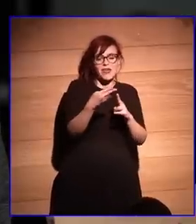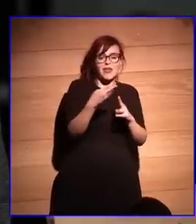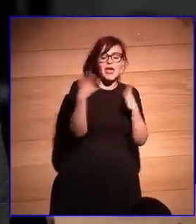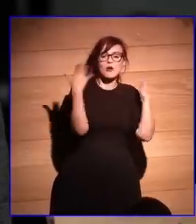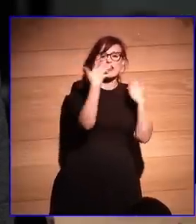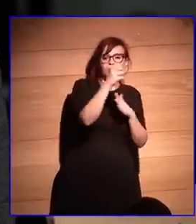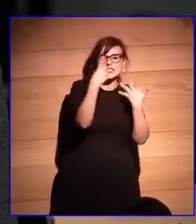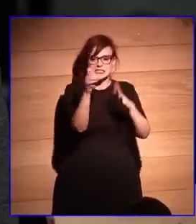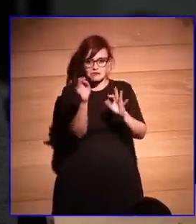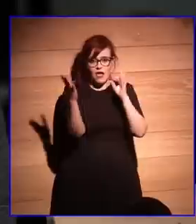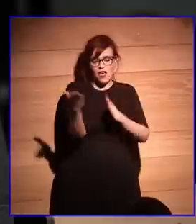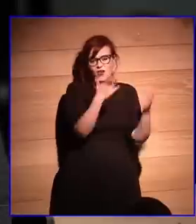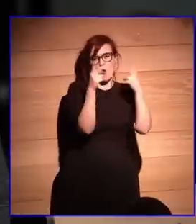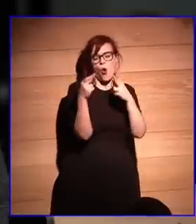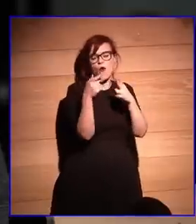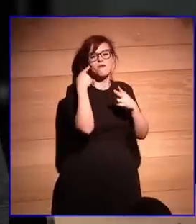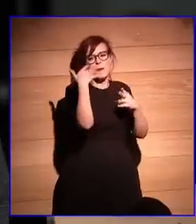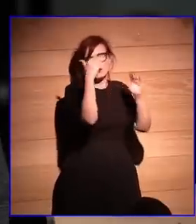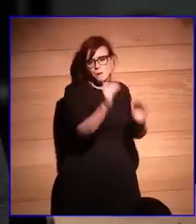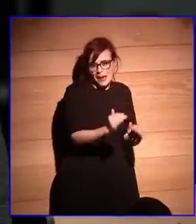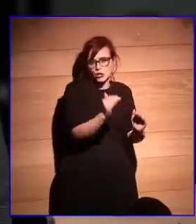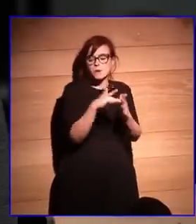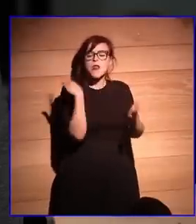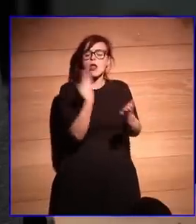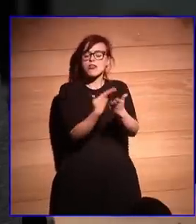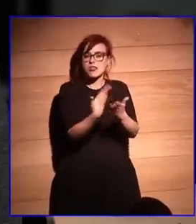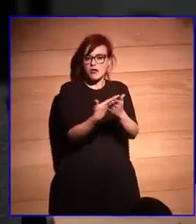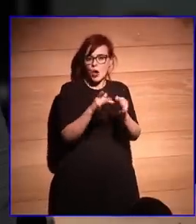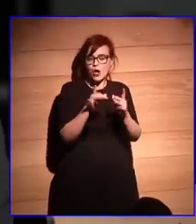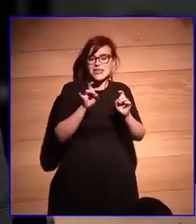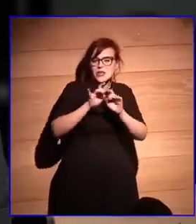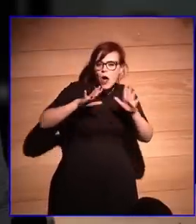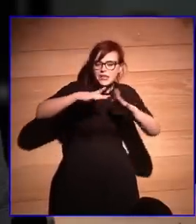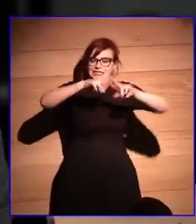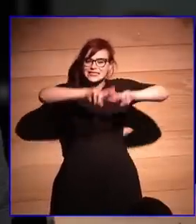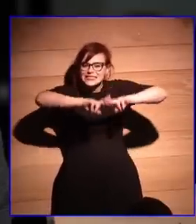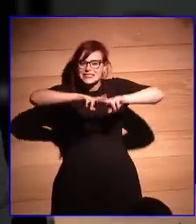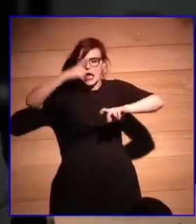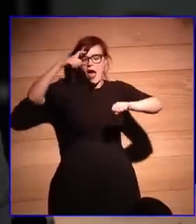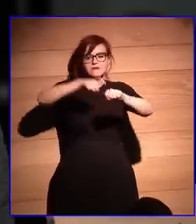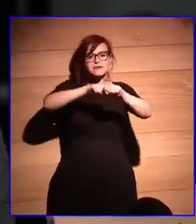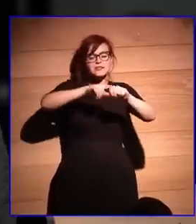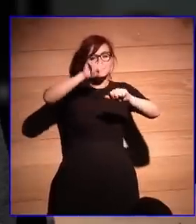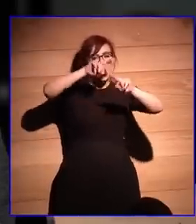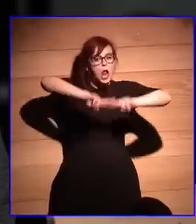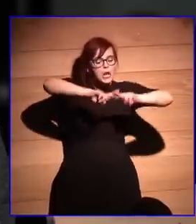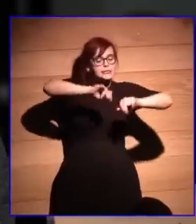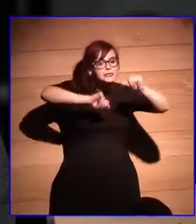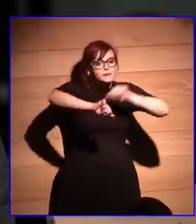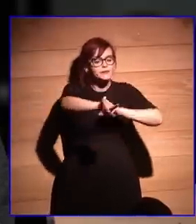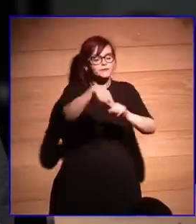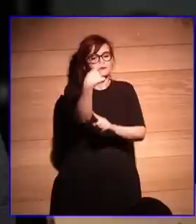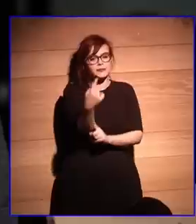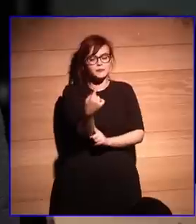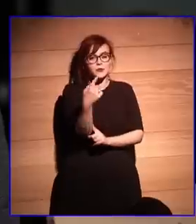60, representan de forma alegórica determinadas cosas según un psicoanálisis de la película posteriori. Es decir, cuando la